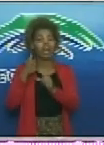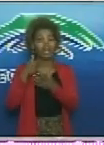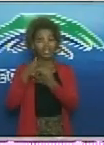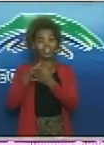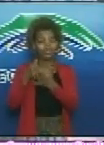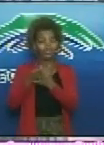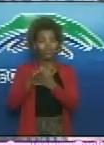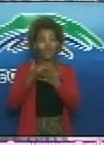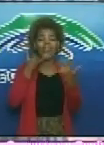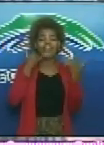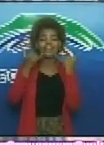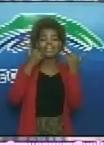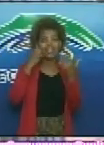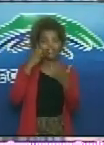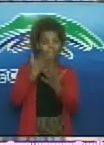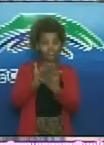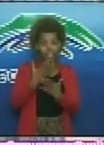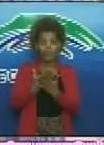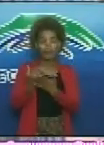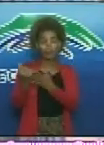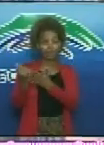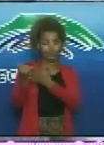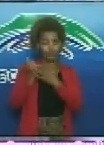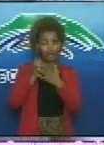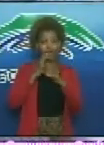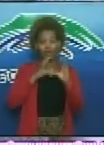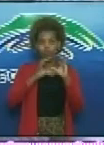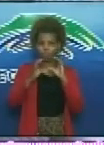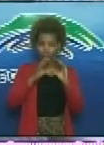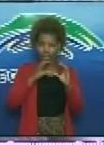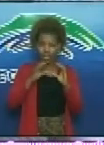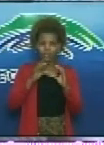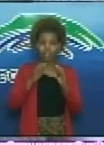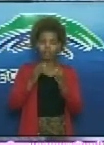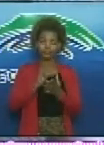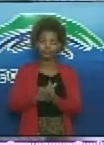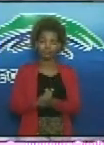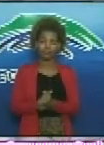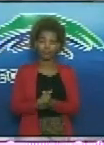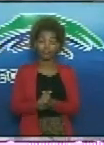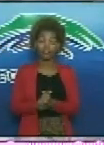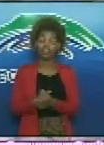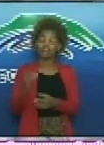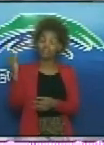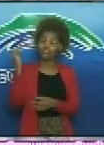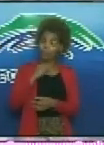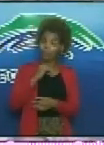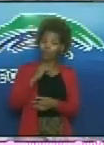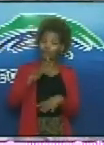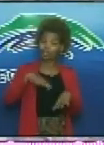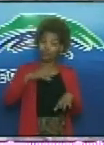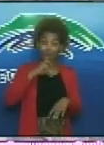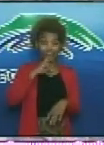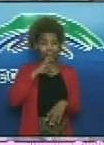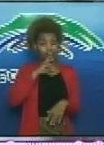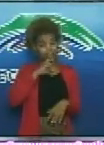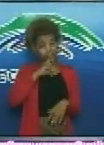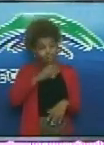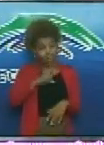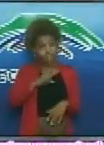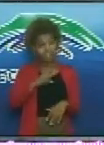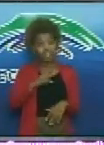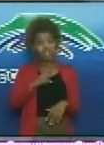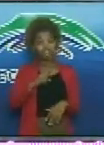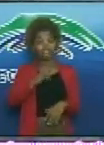por la institución. Acá tratamos que se sientan lo más emocionalmente posible. Sabemos que vienen de una situación estresante,